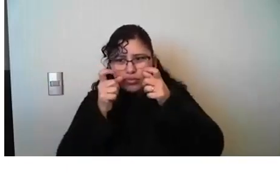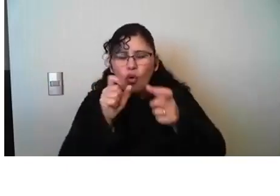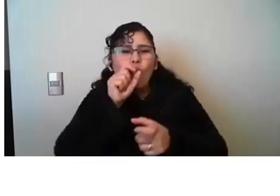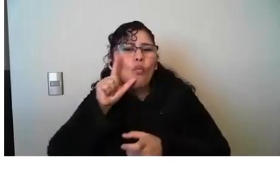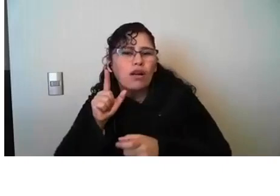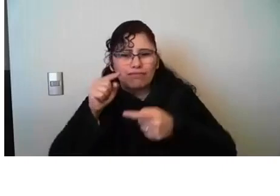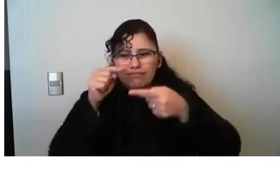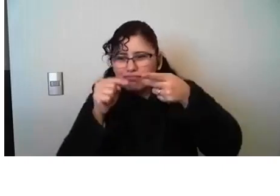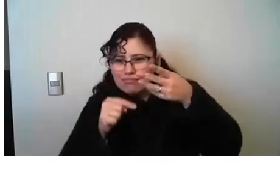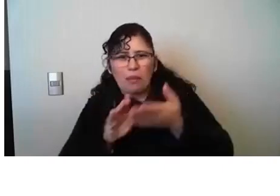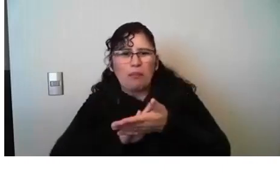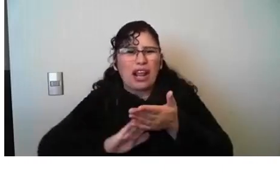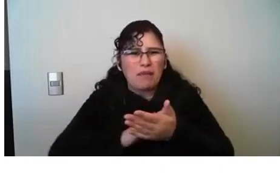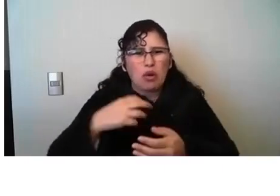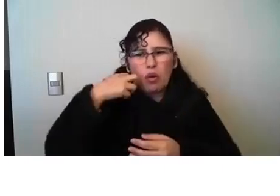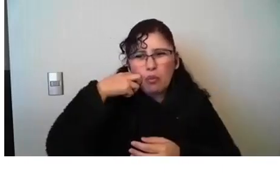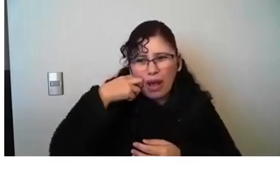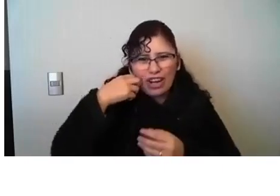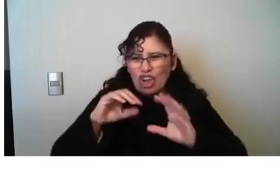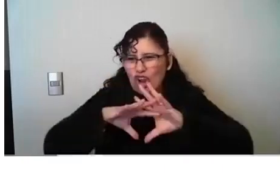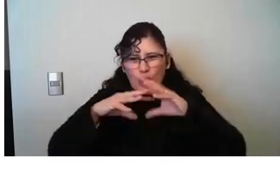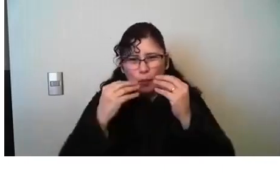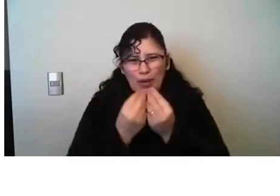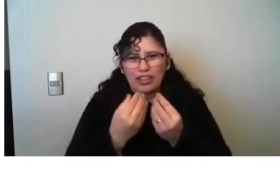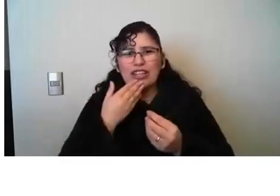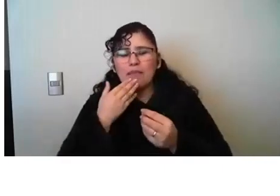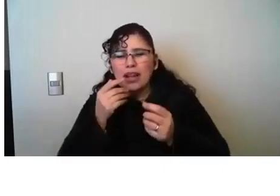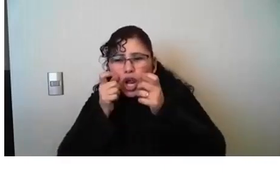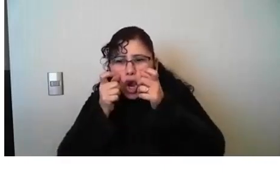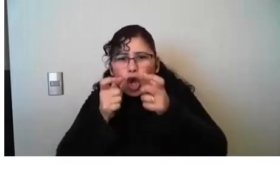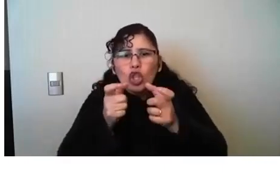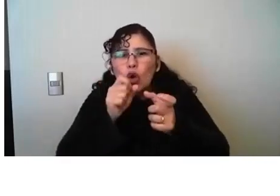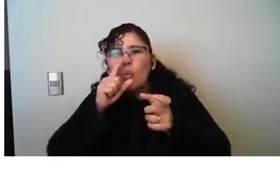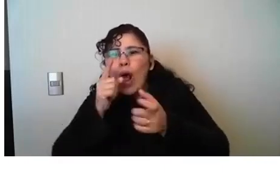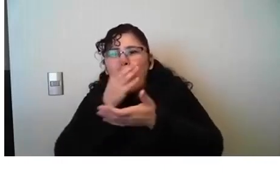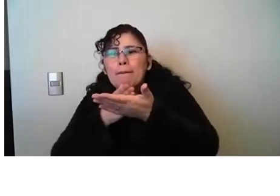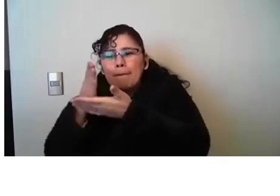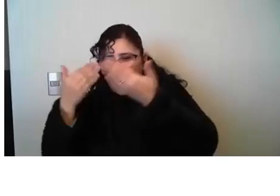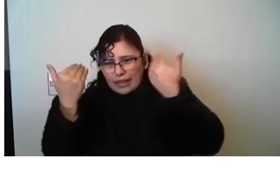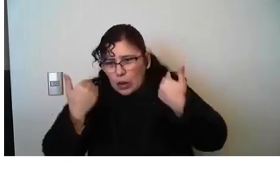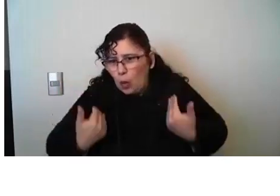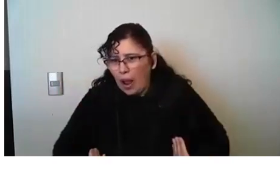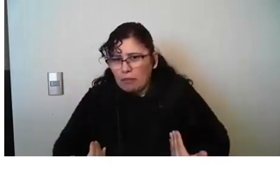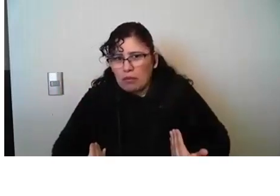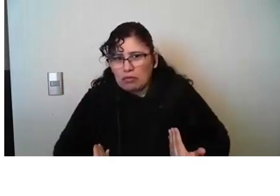ahí a un humano completo y los controles de los distintos segmentos corporales.